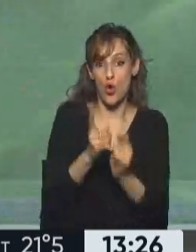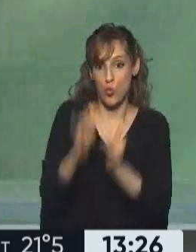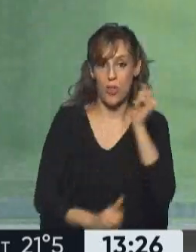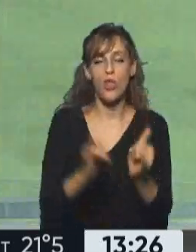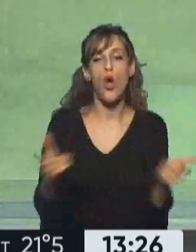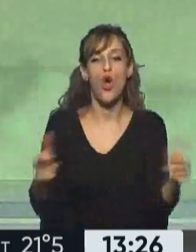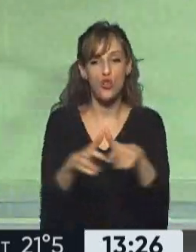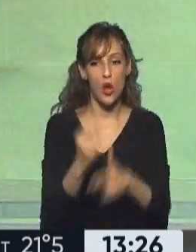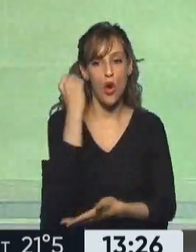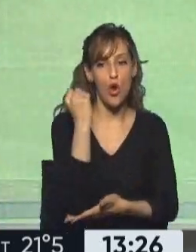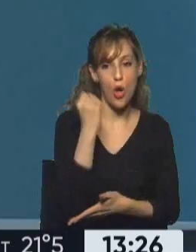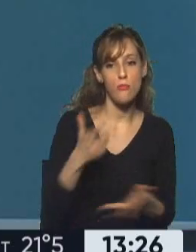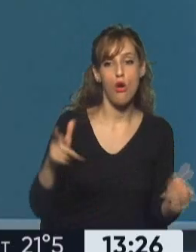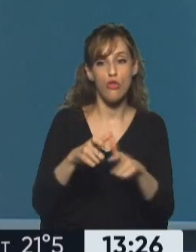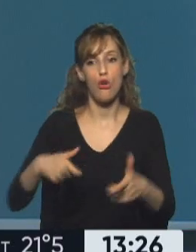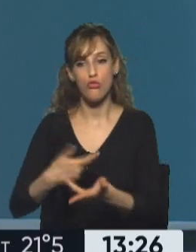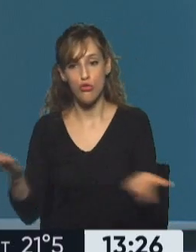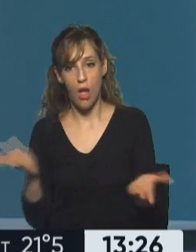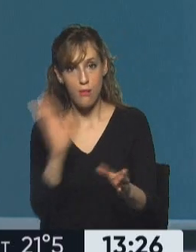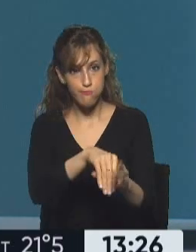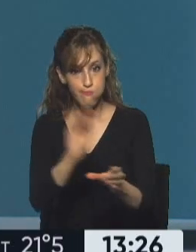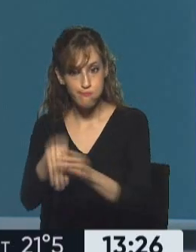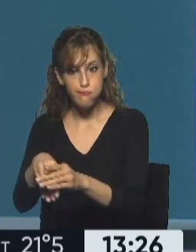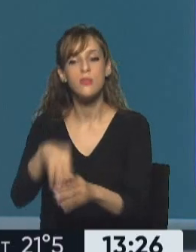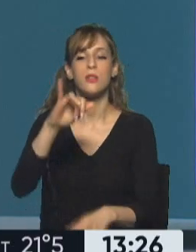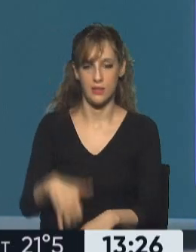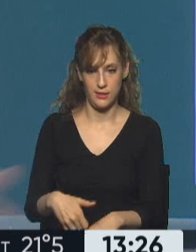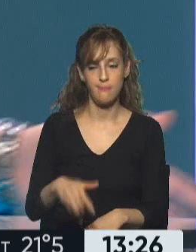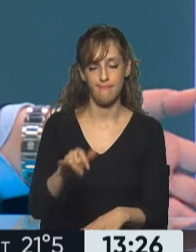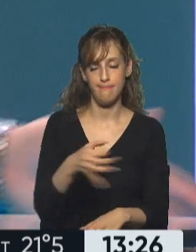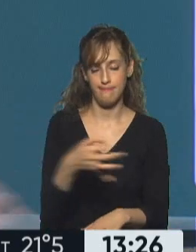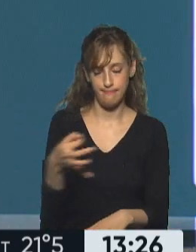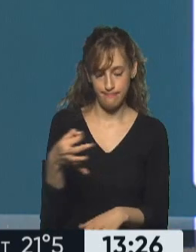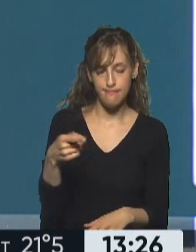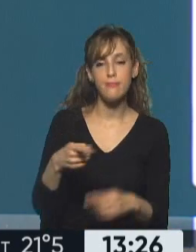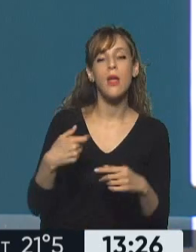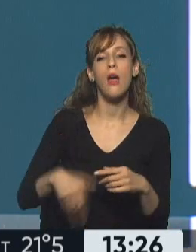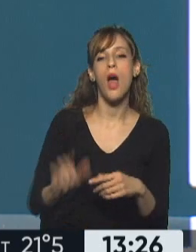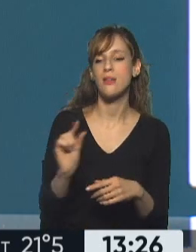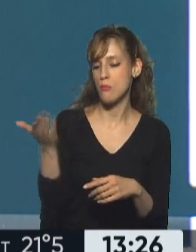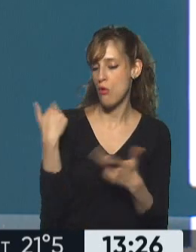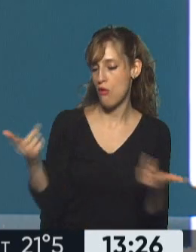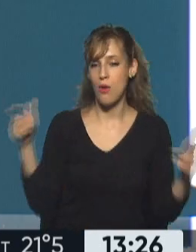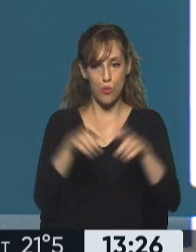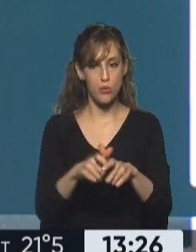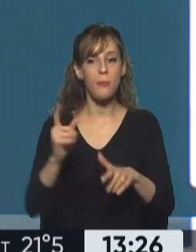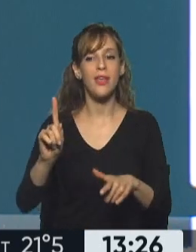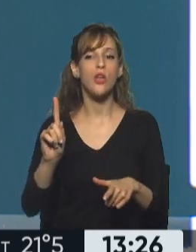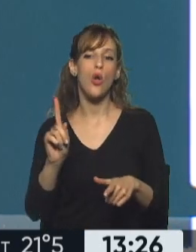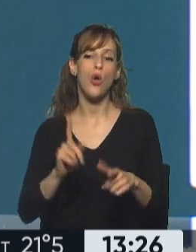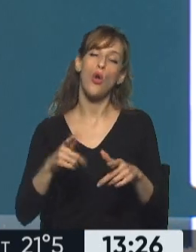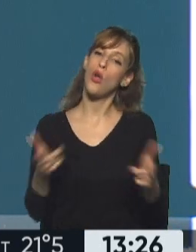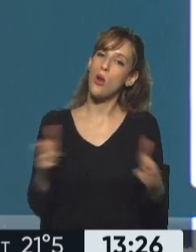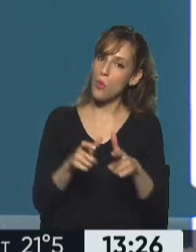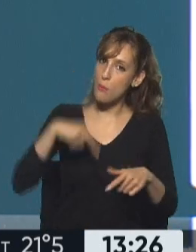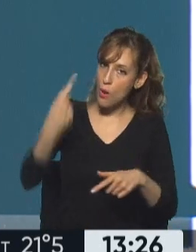Social participan. ¿Cuándo? Sí, correcto. Tenemos la próxima, bueno, nos reunimos hace poco, pero tenemos la próxima reunión